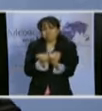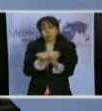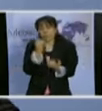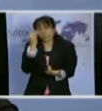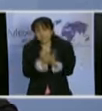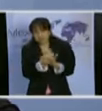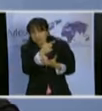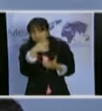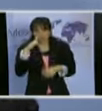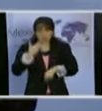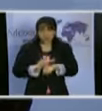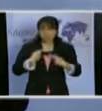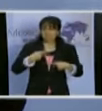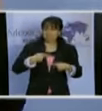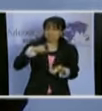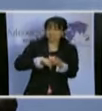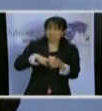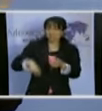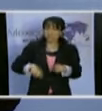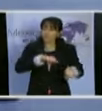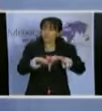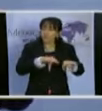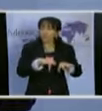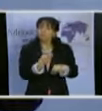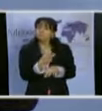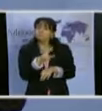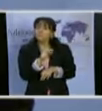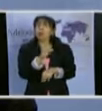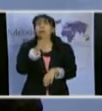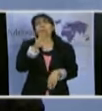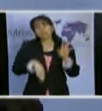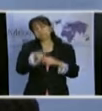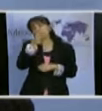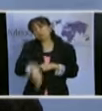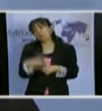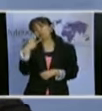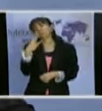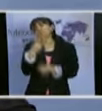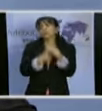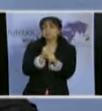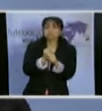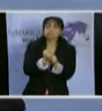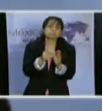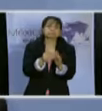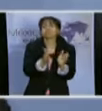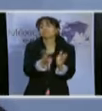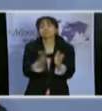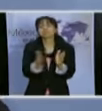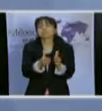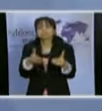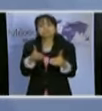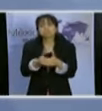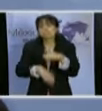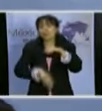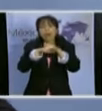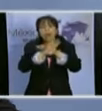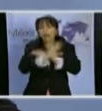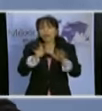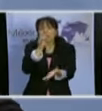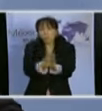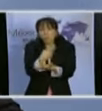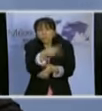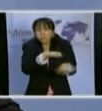autoridades en turno, que por cierto pasan, a veces cada 3 años, a veces cada 6, a veces un poco más, mientras que los problemas siguen